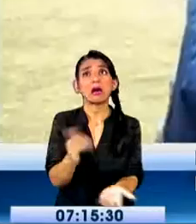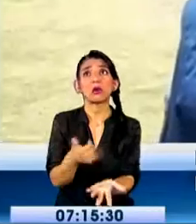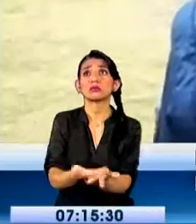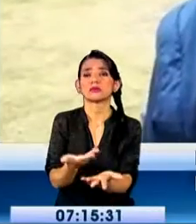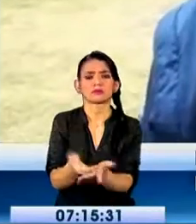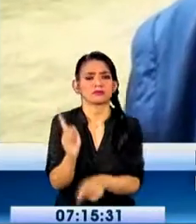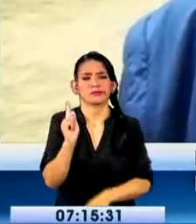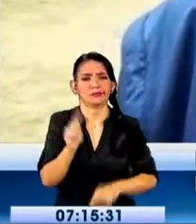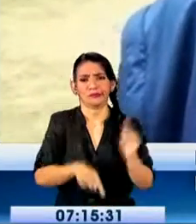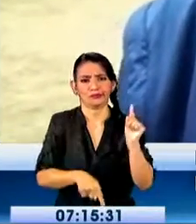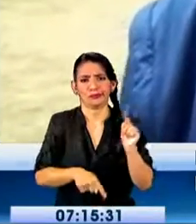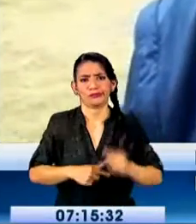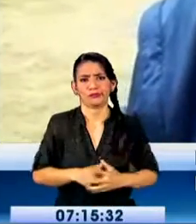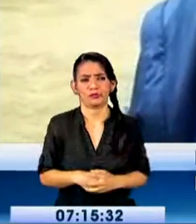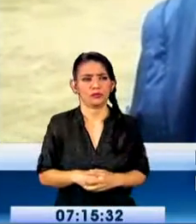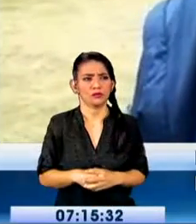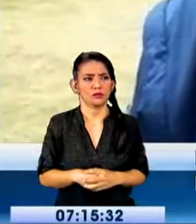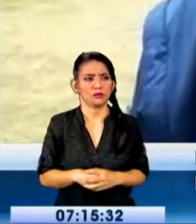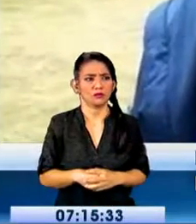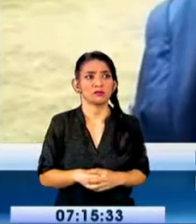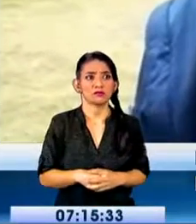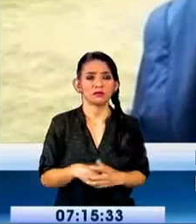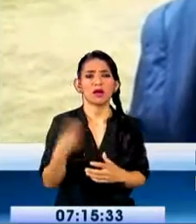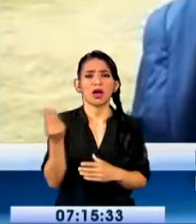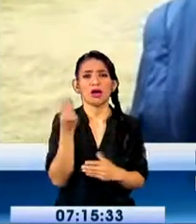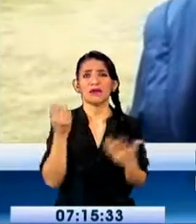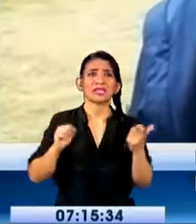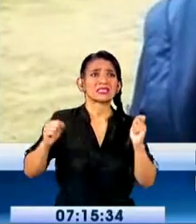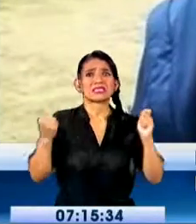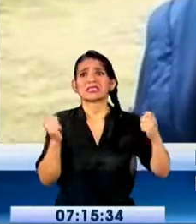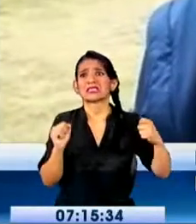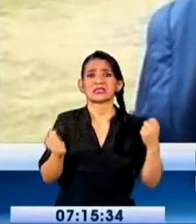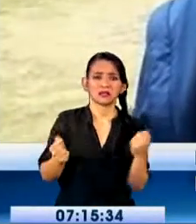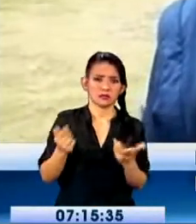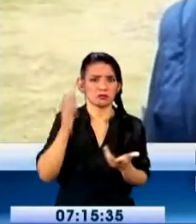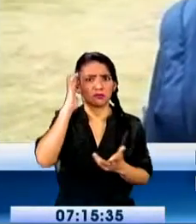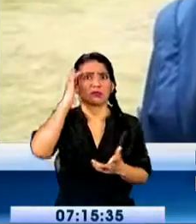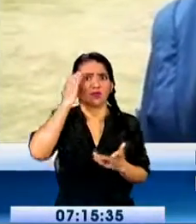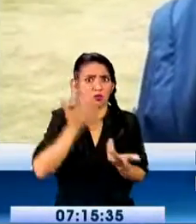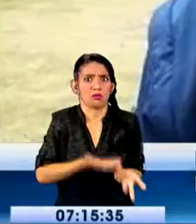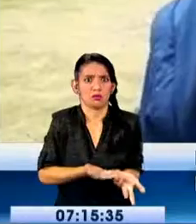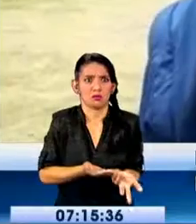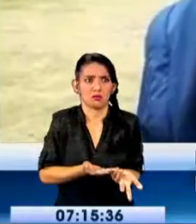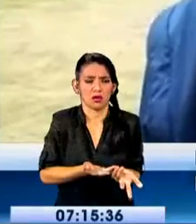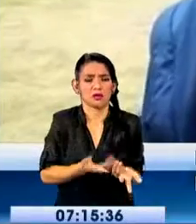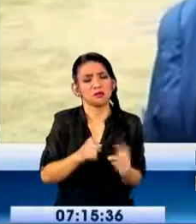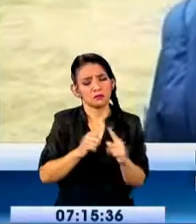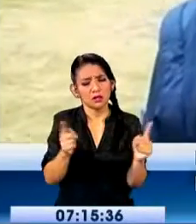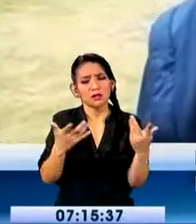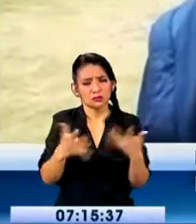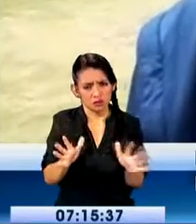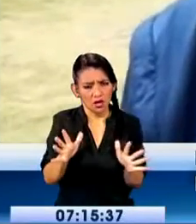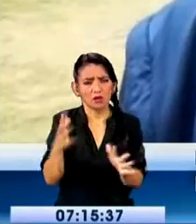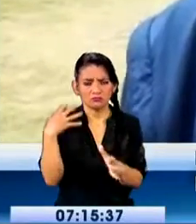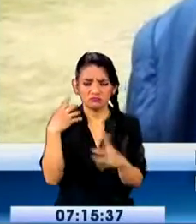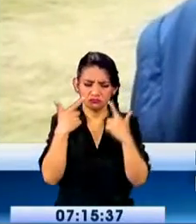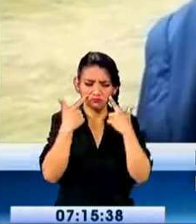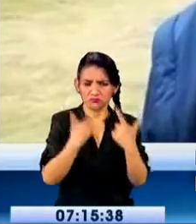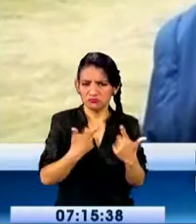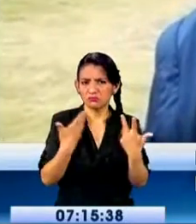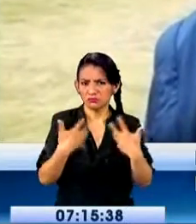arma. Se encuentra en un momento un poco angustiado por la situación. Ya se le dio todas las garantías necesarias, no se